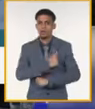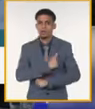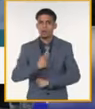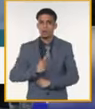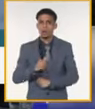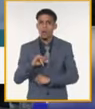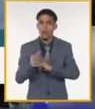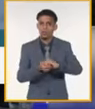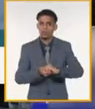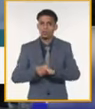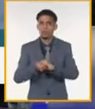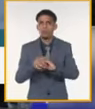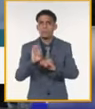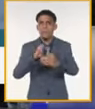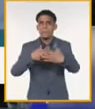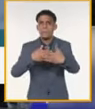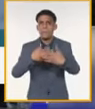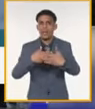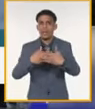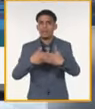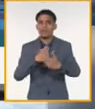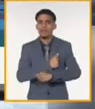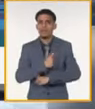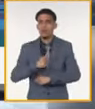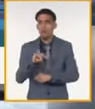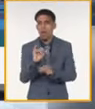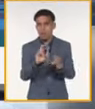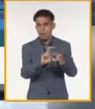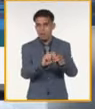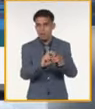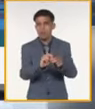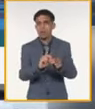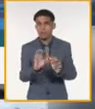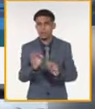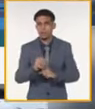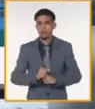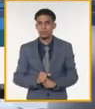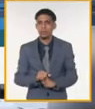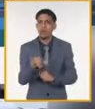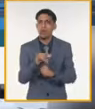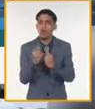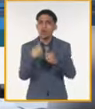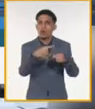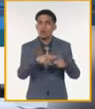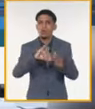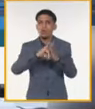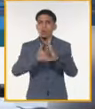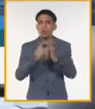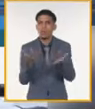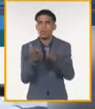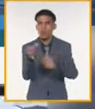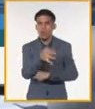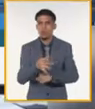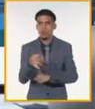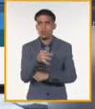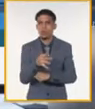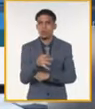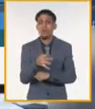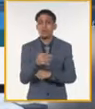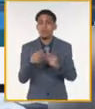Socios de las cooperativas no agropecuarias y de las micro pequeñas y medianas empresas privadas y los titulares de los proyectos de desarrollo local y el